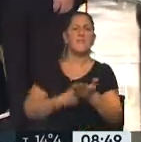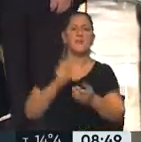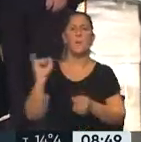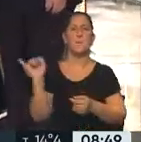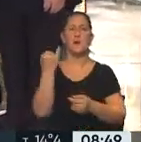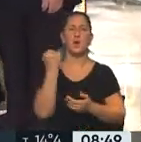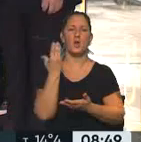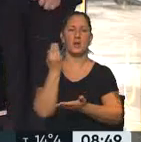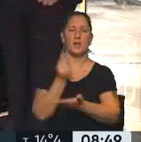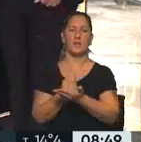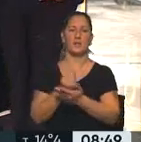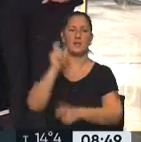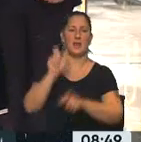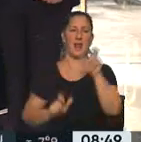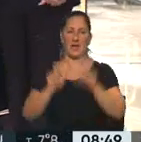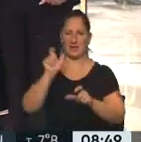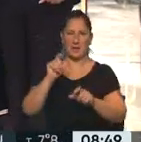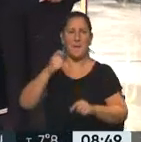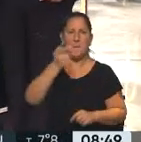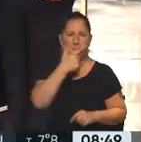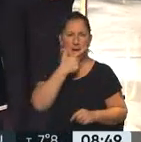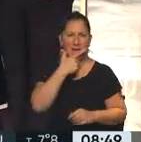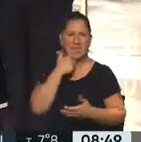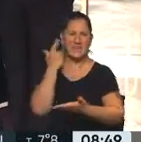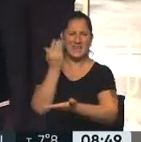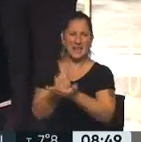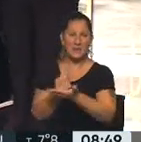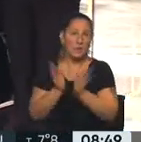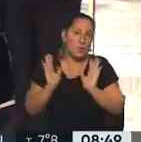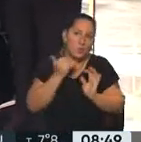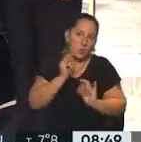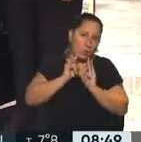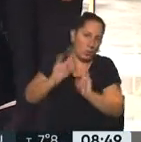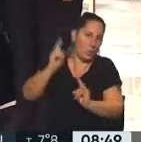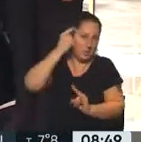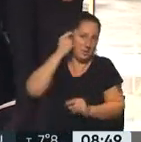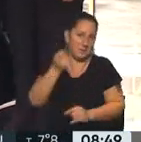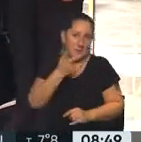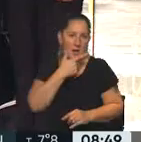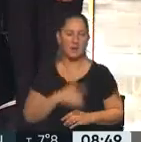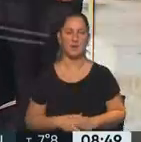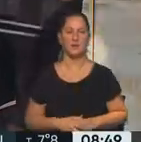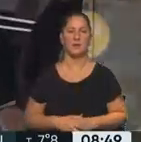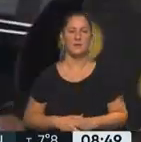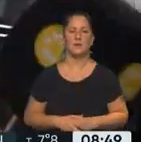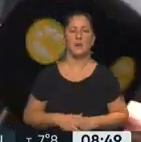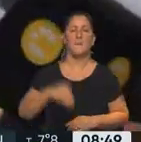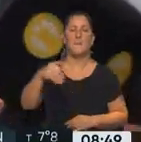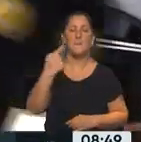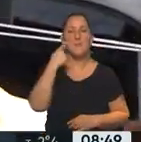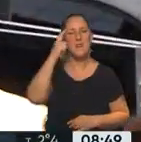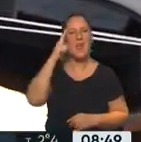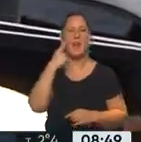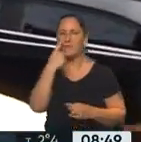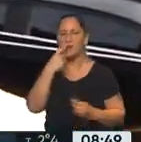candidatos, va a ser la gente. ¿Macri va a ser candidato? No sé, va a tener que definirlo él. ¿Cuál es la postura definitiva sobre Milei, teniendo en cuenta que después se retractaron algunos? Patricia